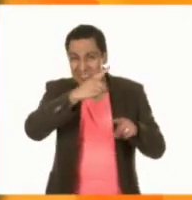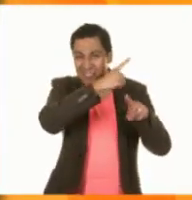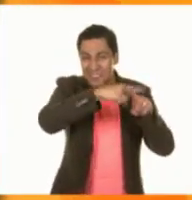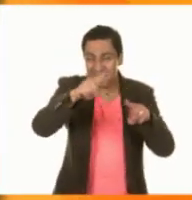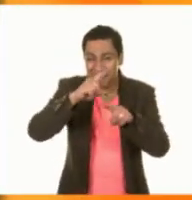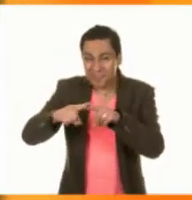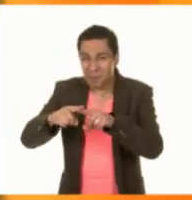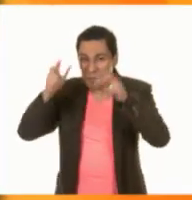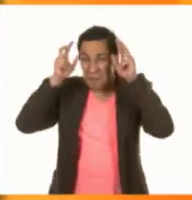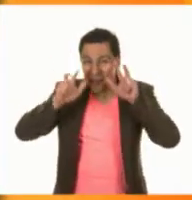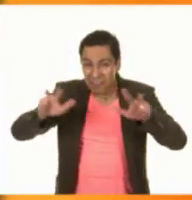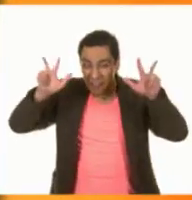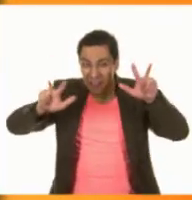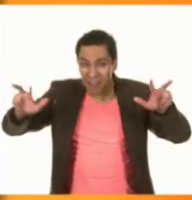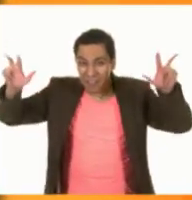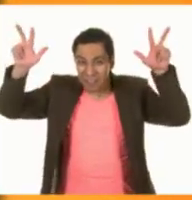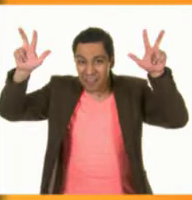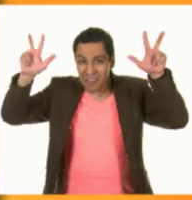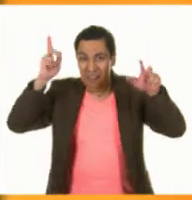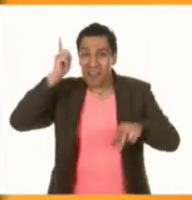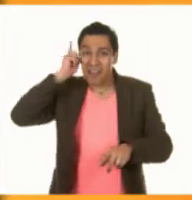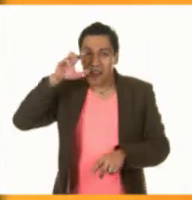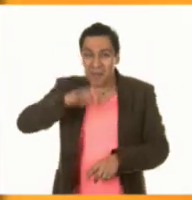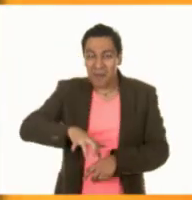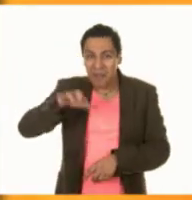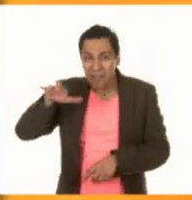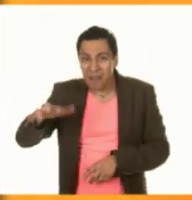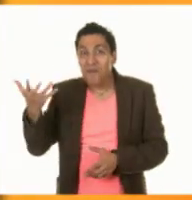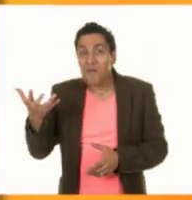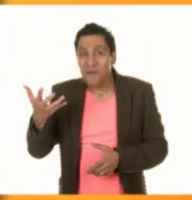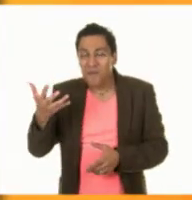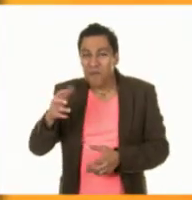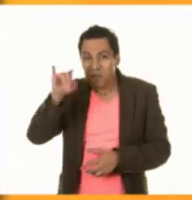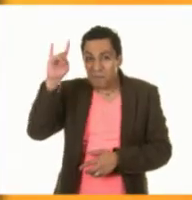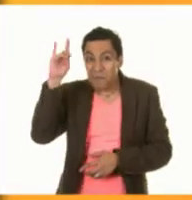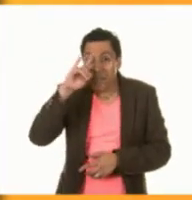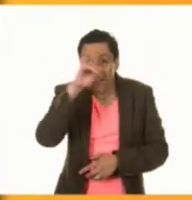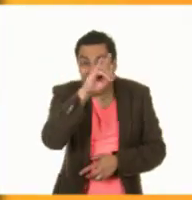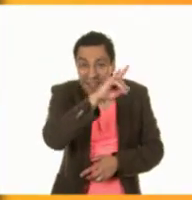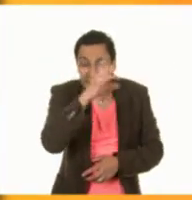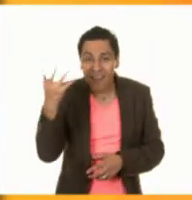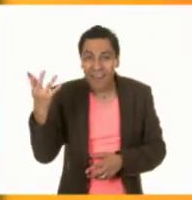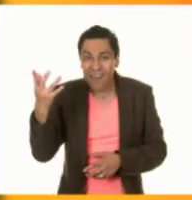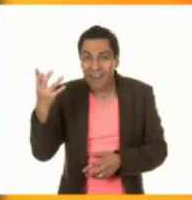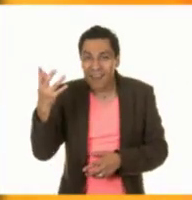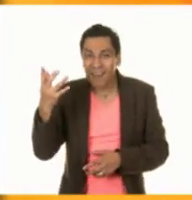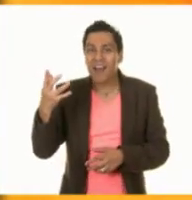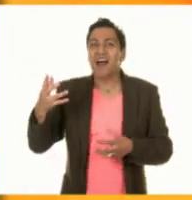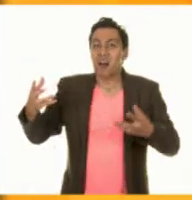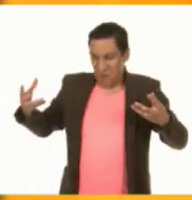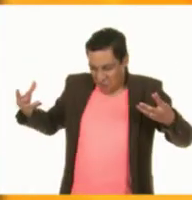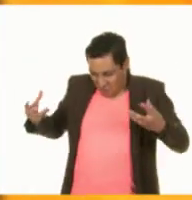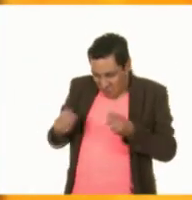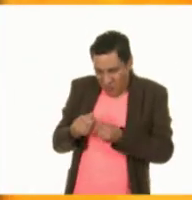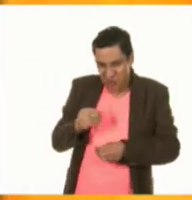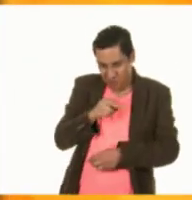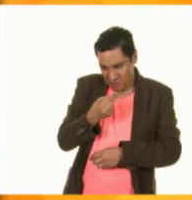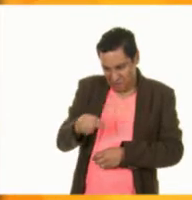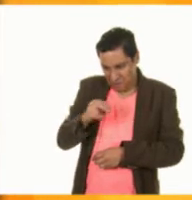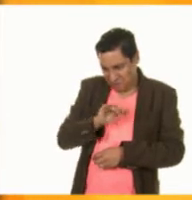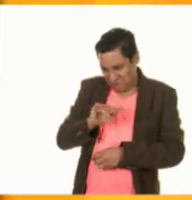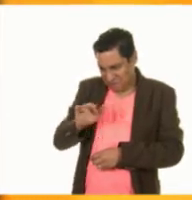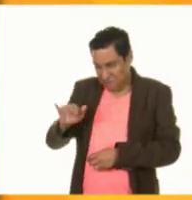de venado, K de camello, G de jirafa, kasumbekaji.